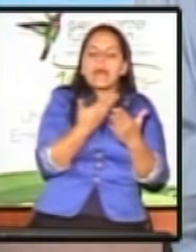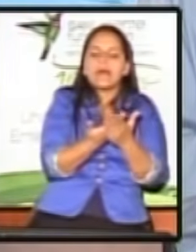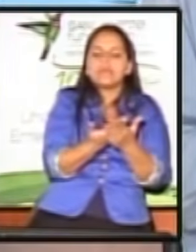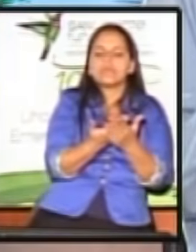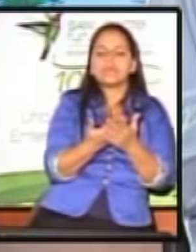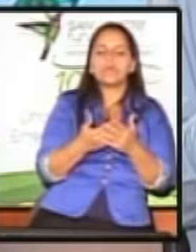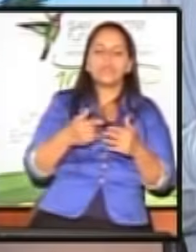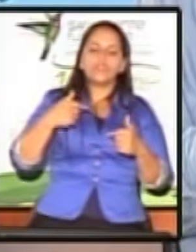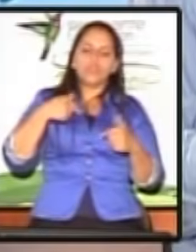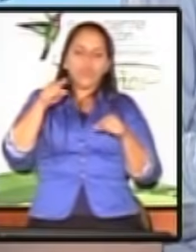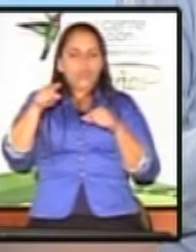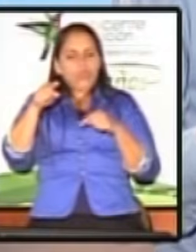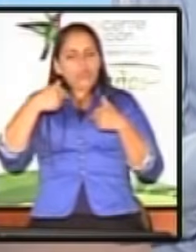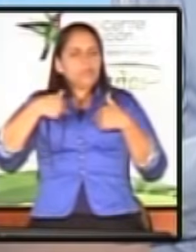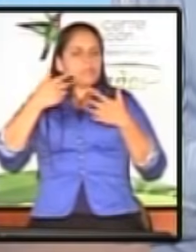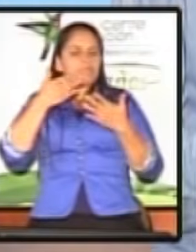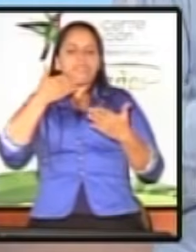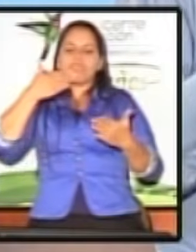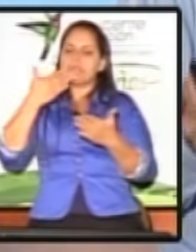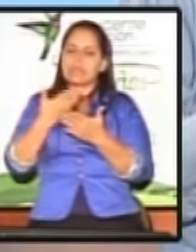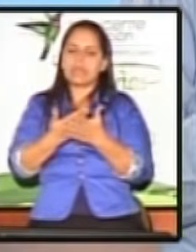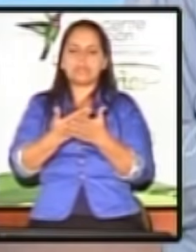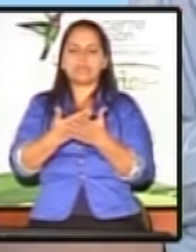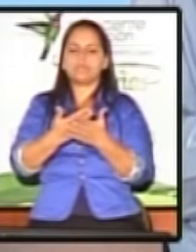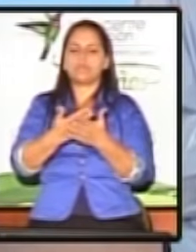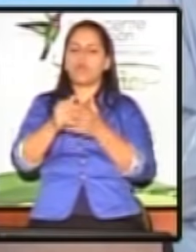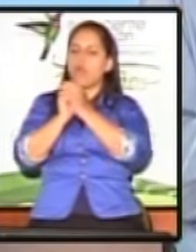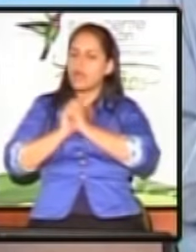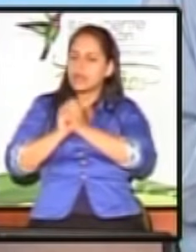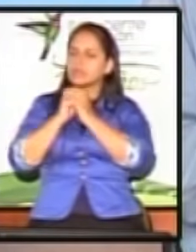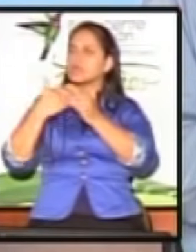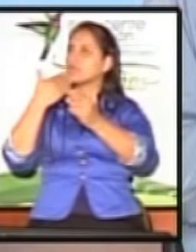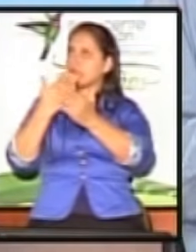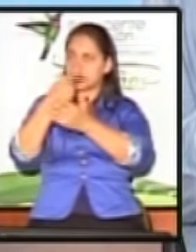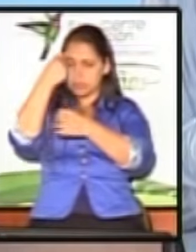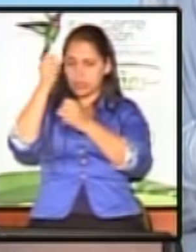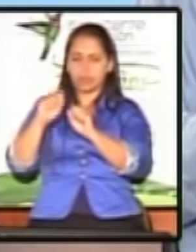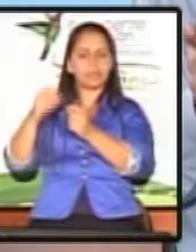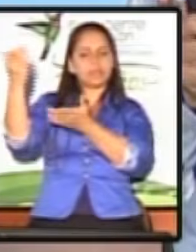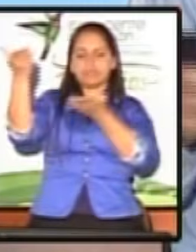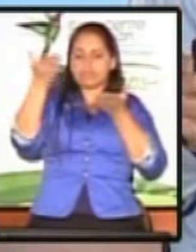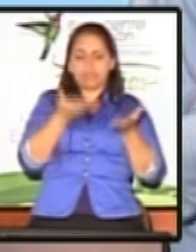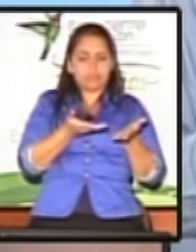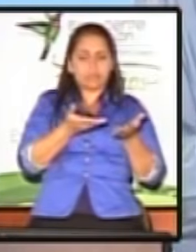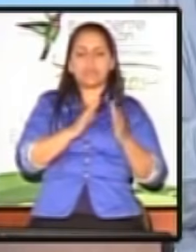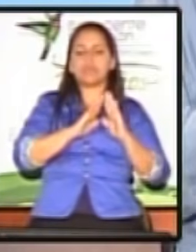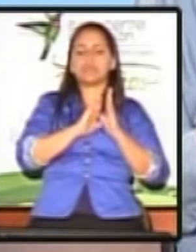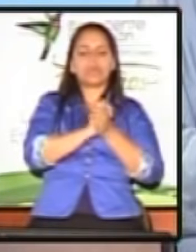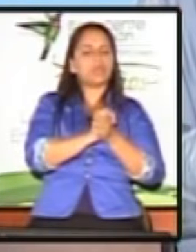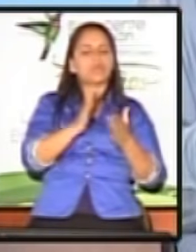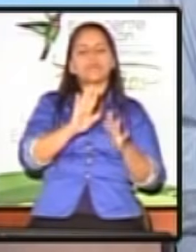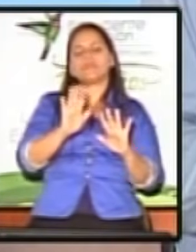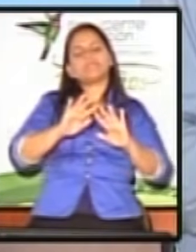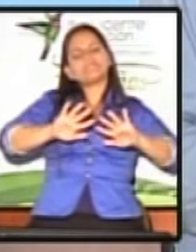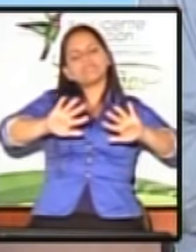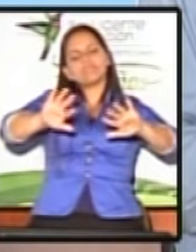preocupación. Si son de filiación religiosa, agradece su oración. Pero en este momento le regalan más con el